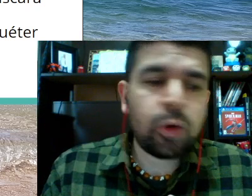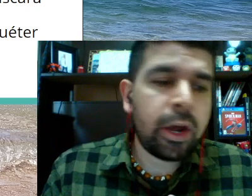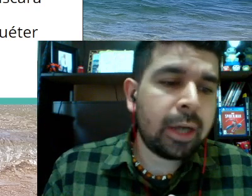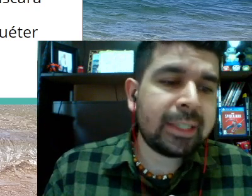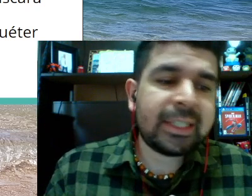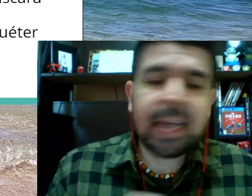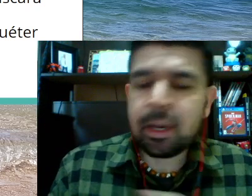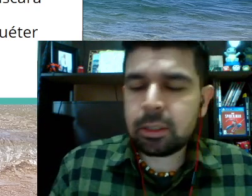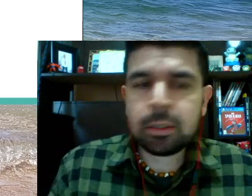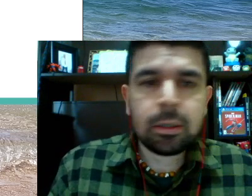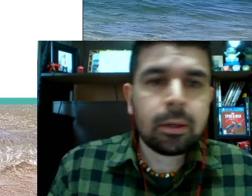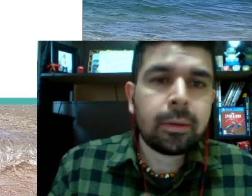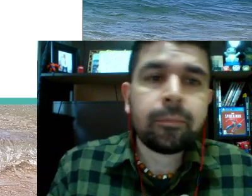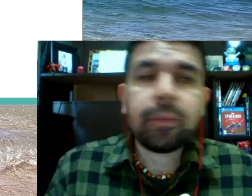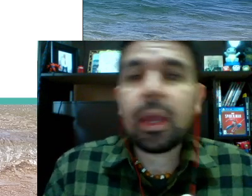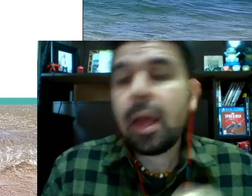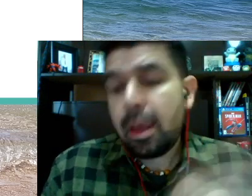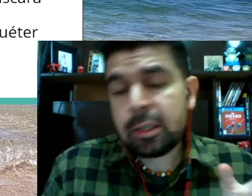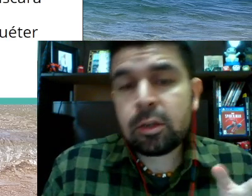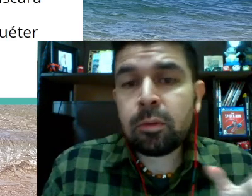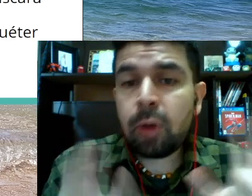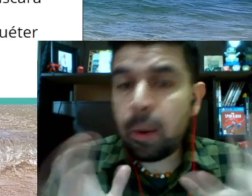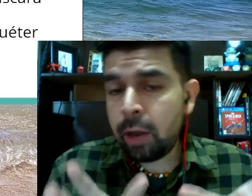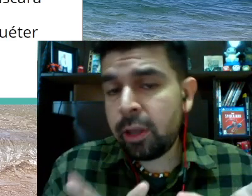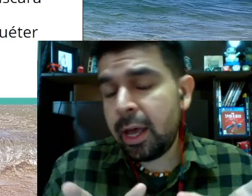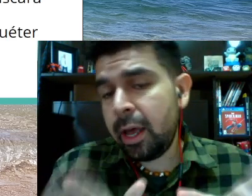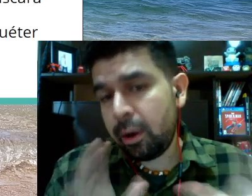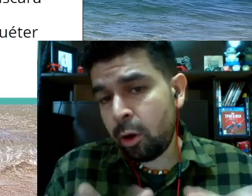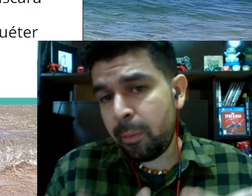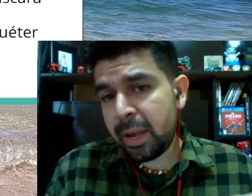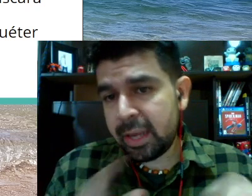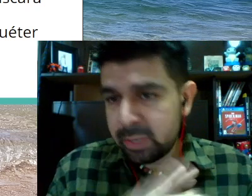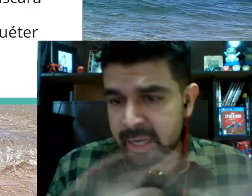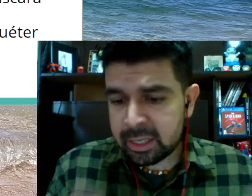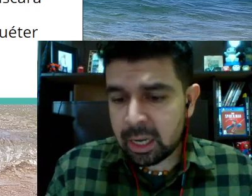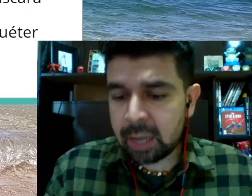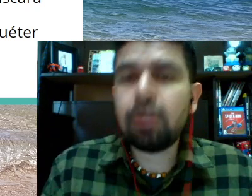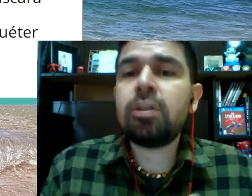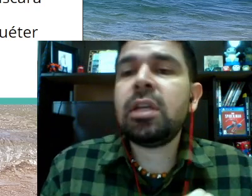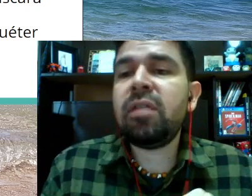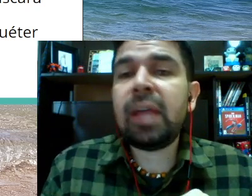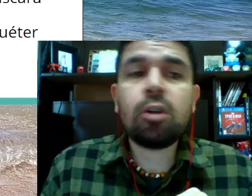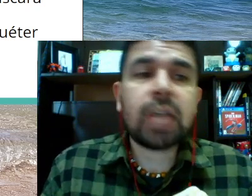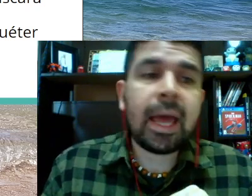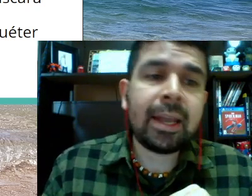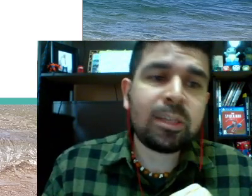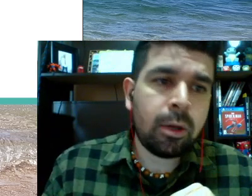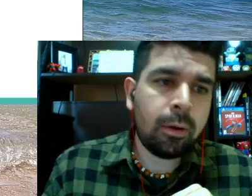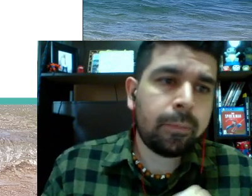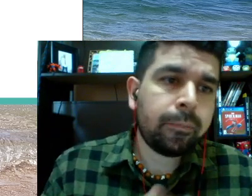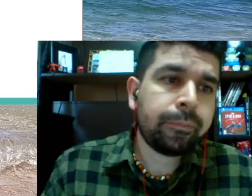twitter canals es un vocabulario de ropa y pues ahí están todos los significados en